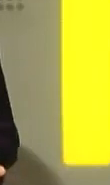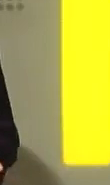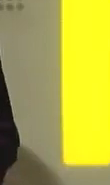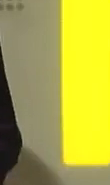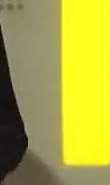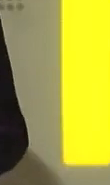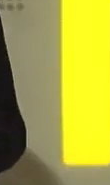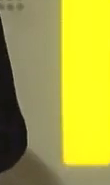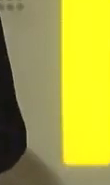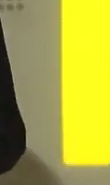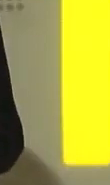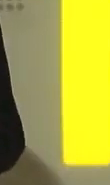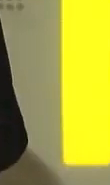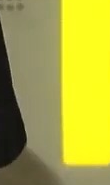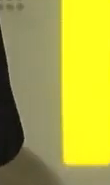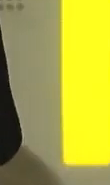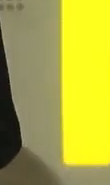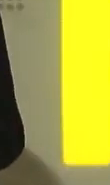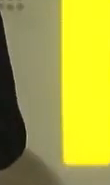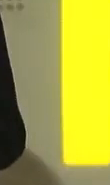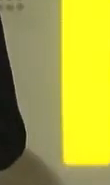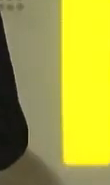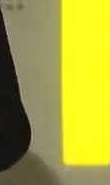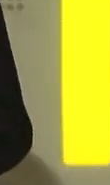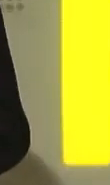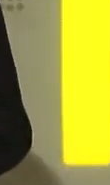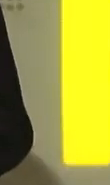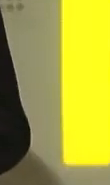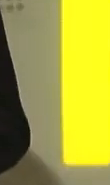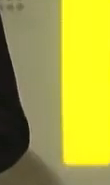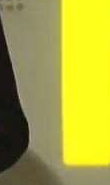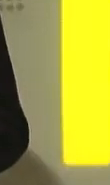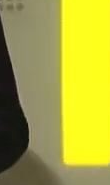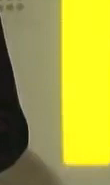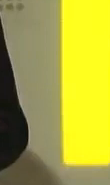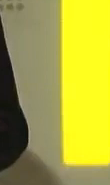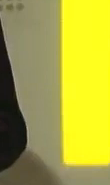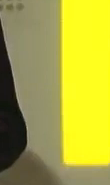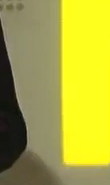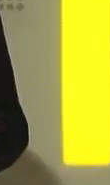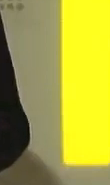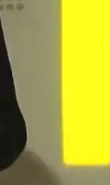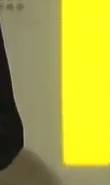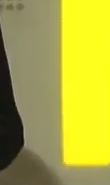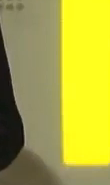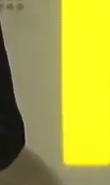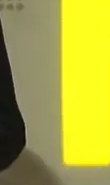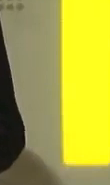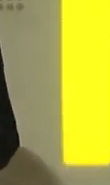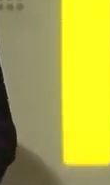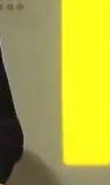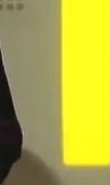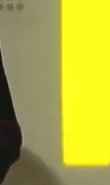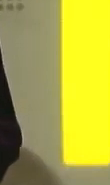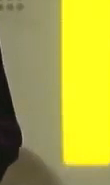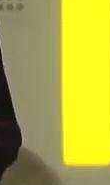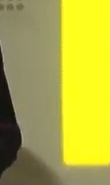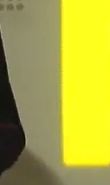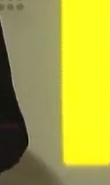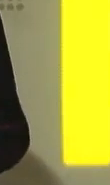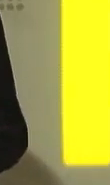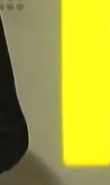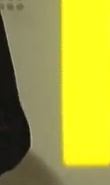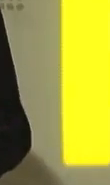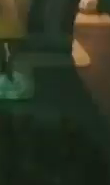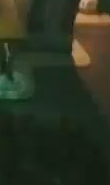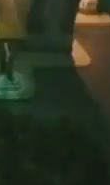Muy buenas noches. Nosotros a continuación hacemos un contacto en directo desde el Palacio de Miraflores con nuestra compañera Graia Casella. Adelante, te escuchamos.